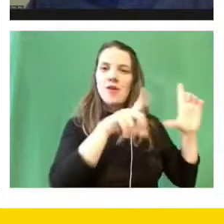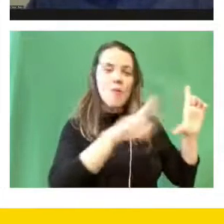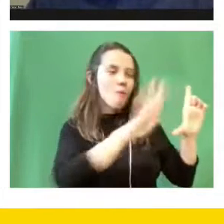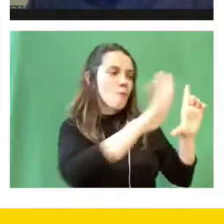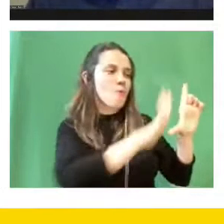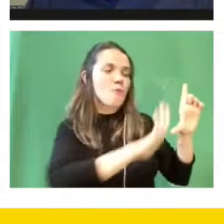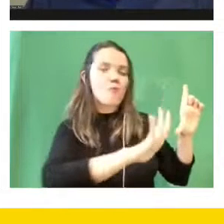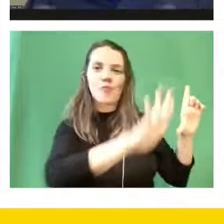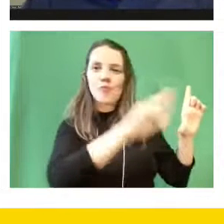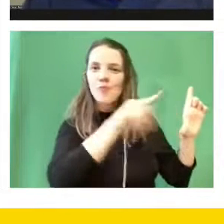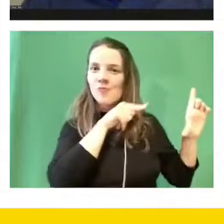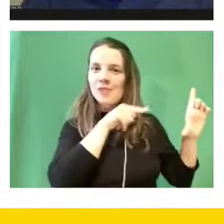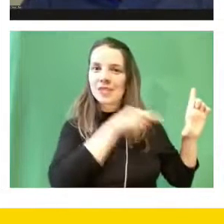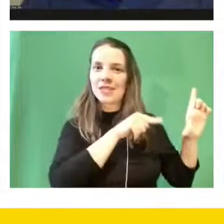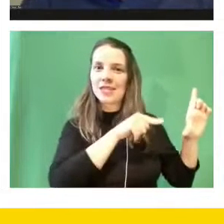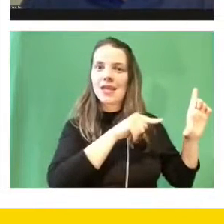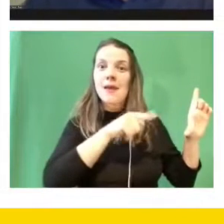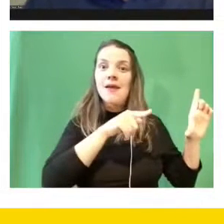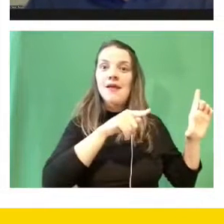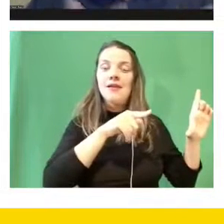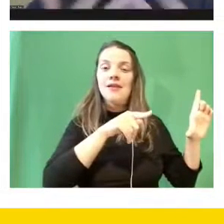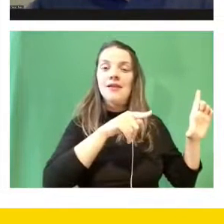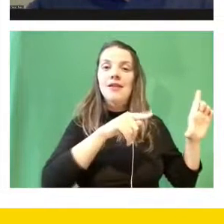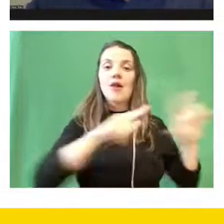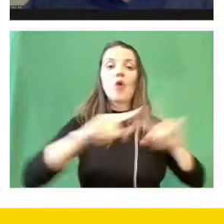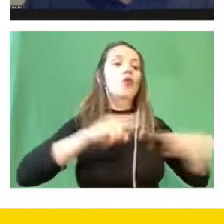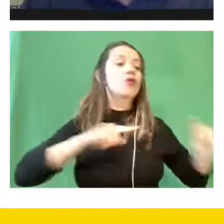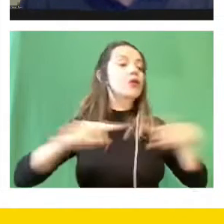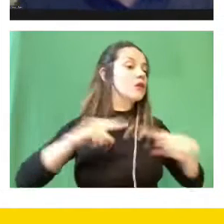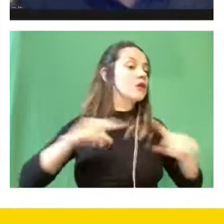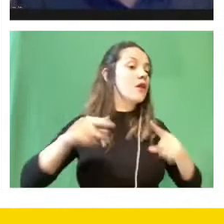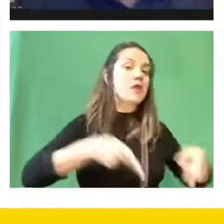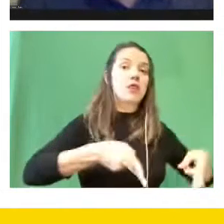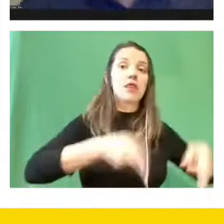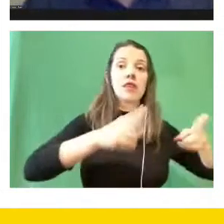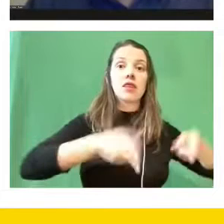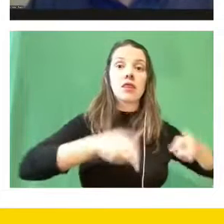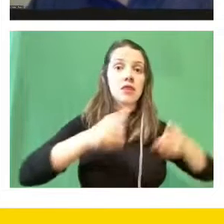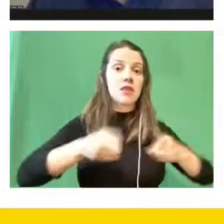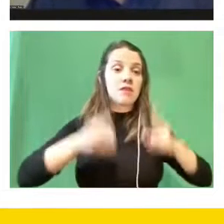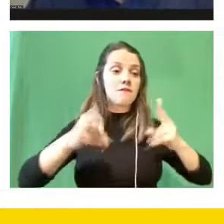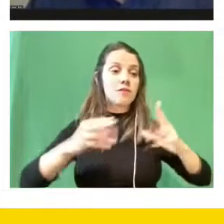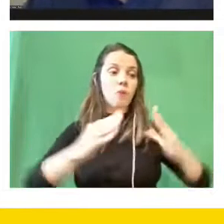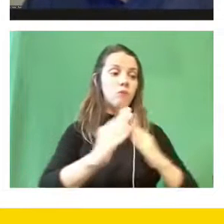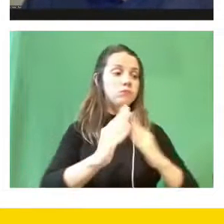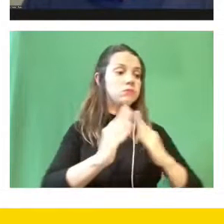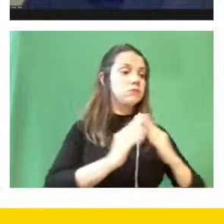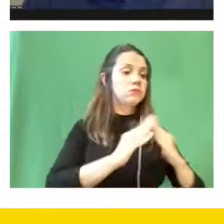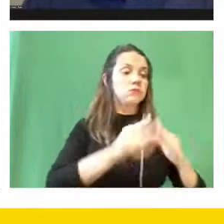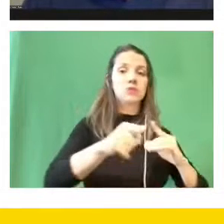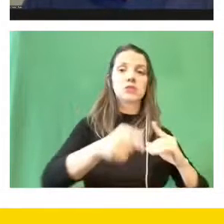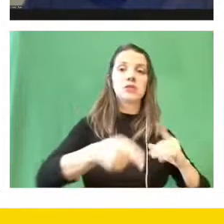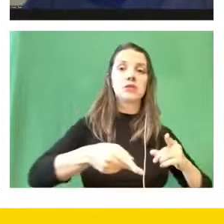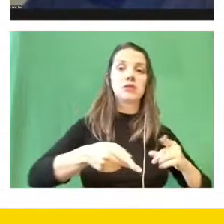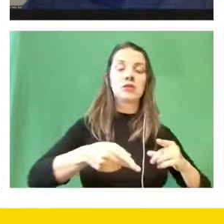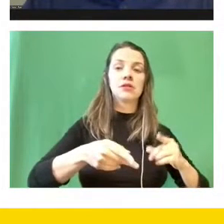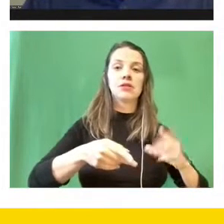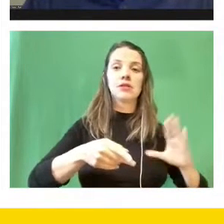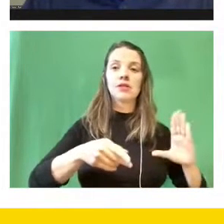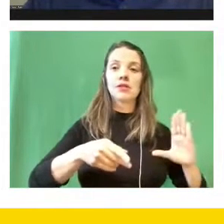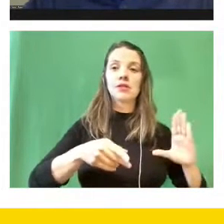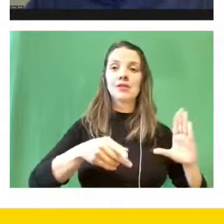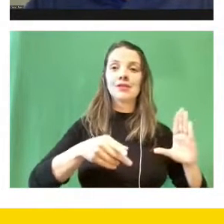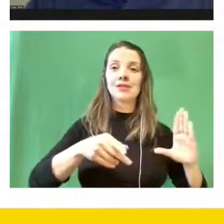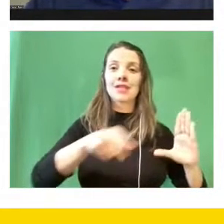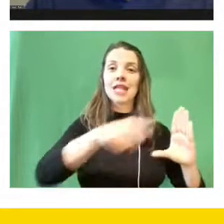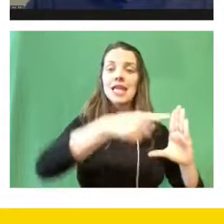las organizaciones que administran cierto tipo de edificios que están ahí en la lámina, que yo voy a explicar con detención, tienen la obligación